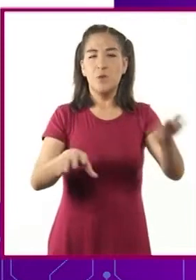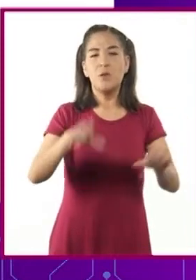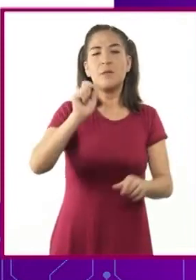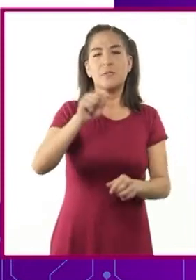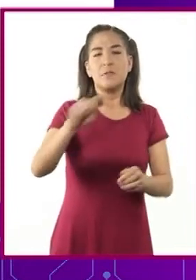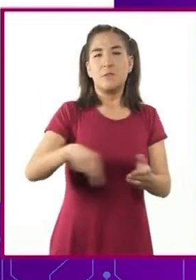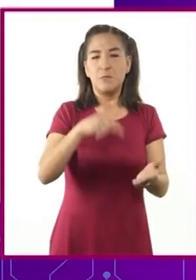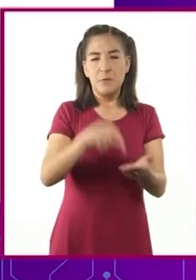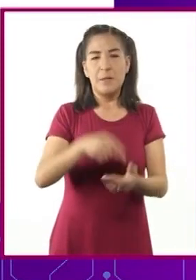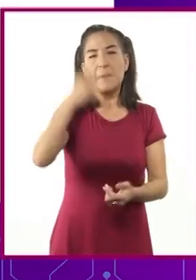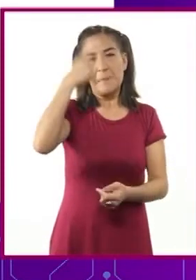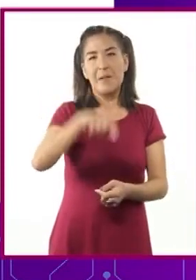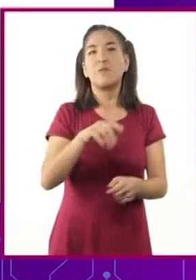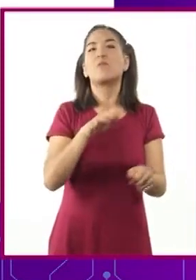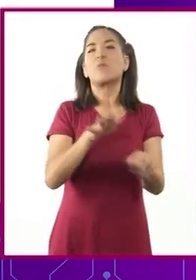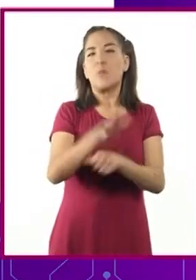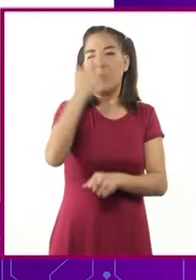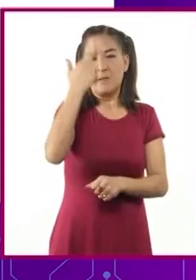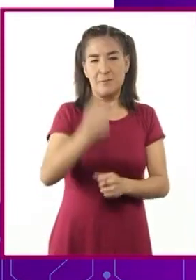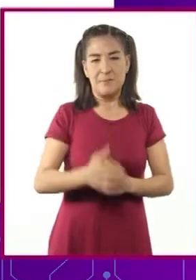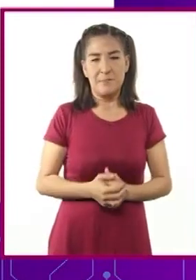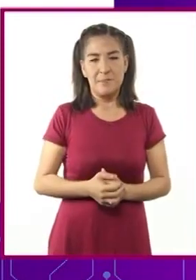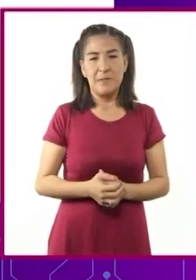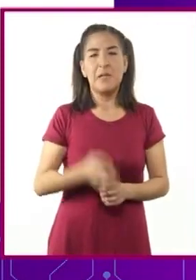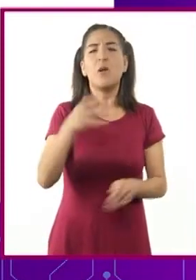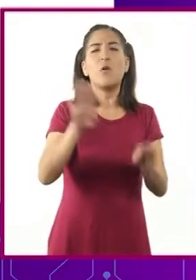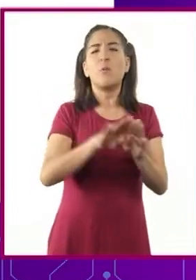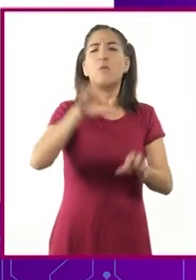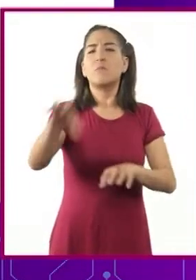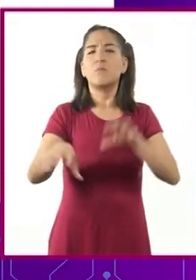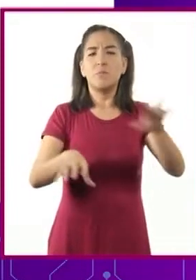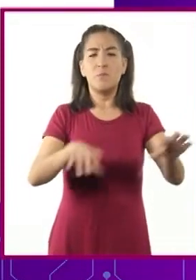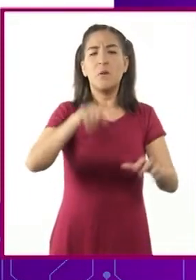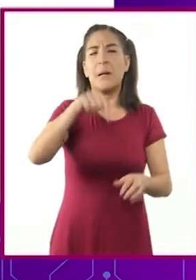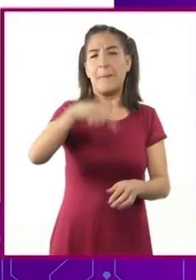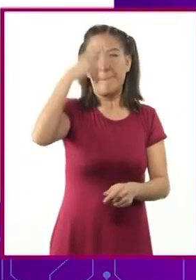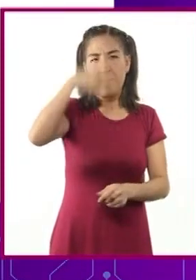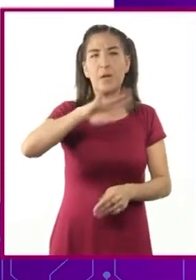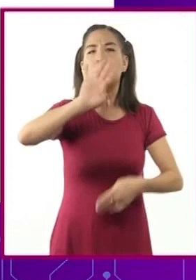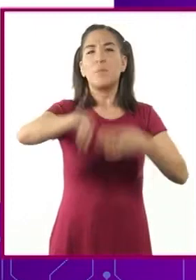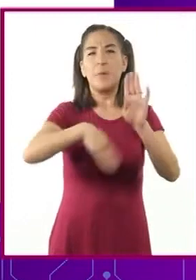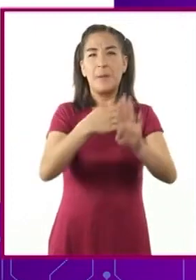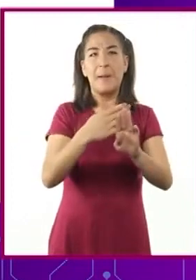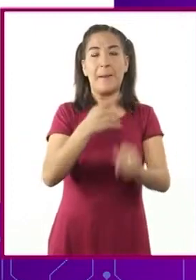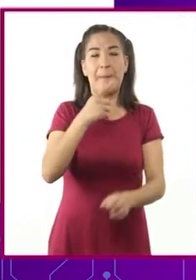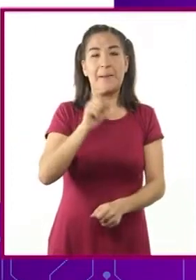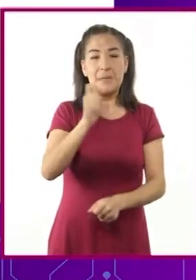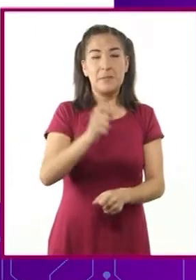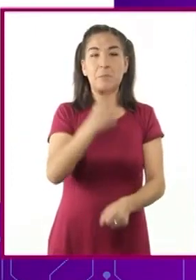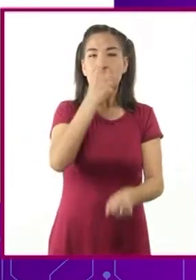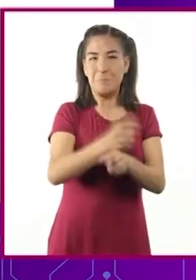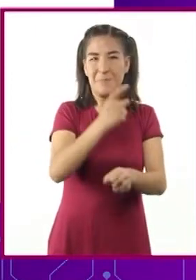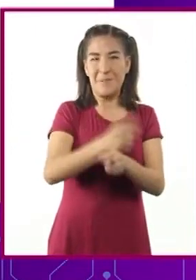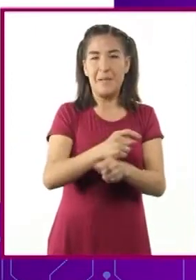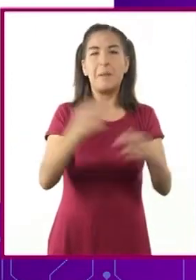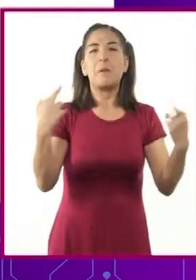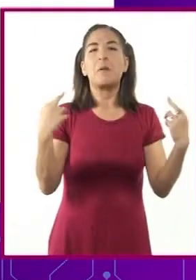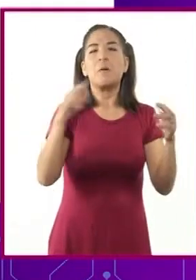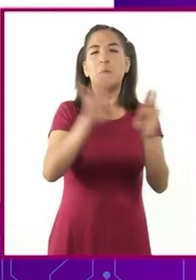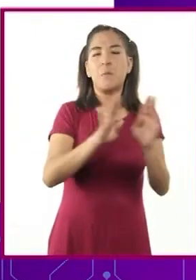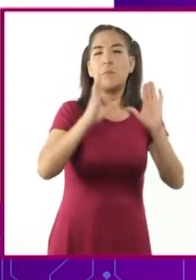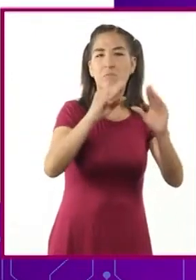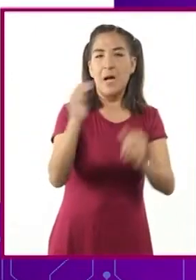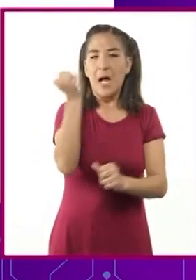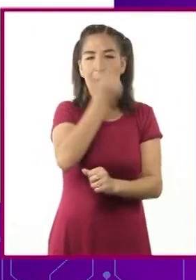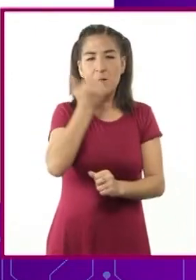y sus consecuencias. ¿Cómo se distribuye la población en México y el mundo? En primaria, los alumnos estudiaron la relación entre